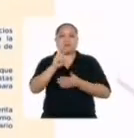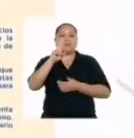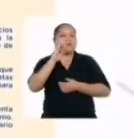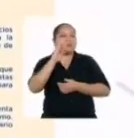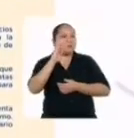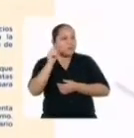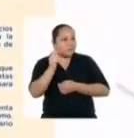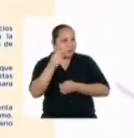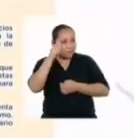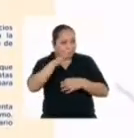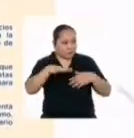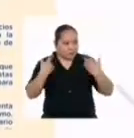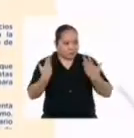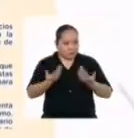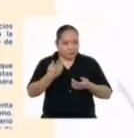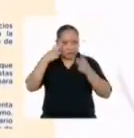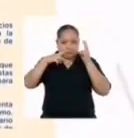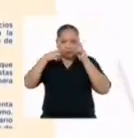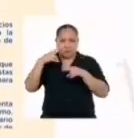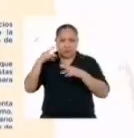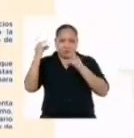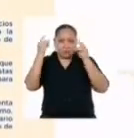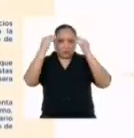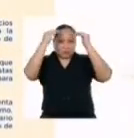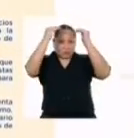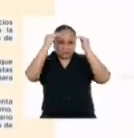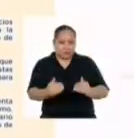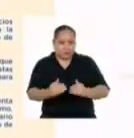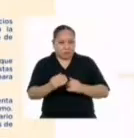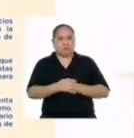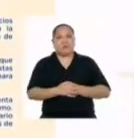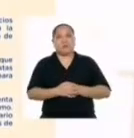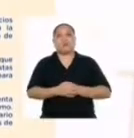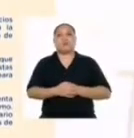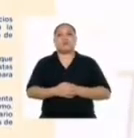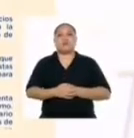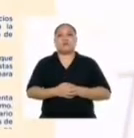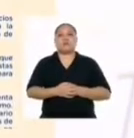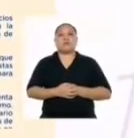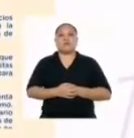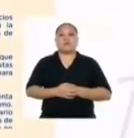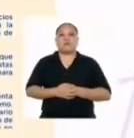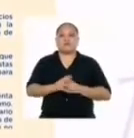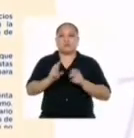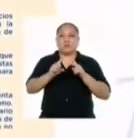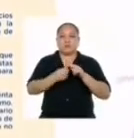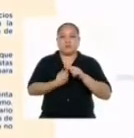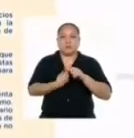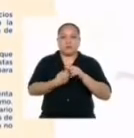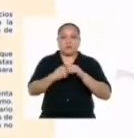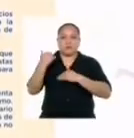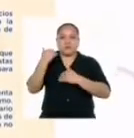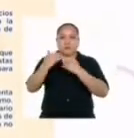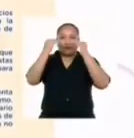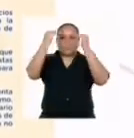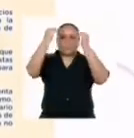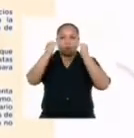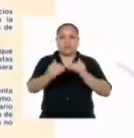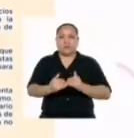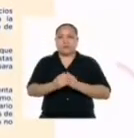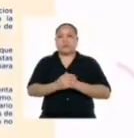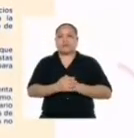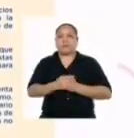Rebot, ¿podrías realizar una mirada rápida a la lectura? iniciando proceso de revisión